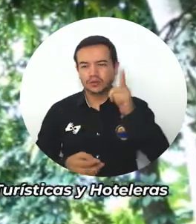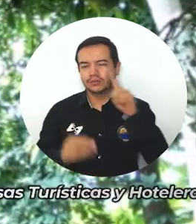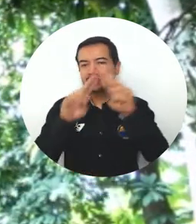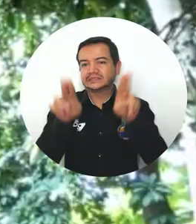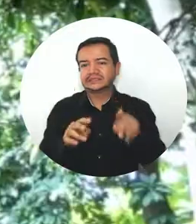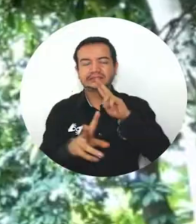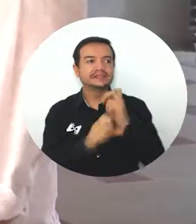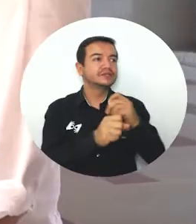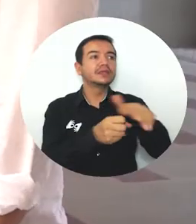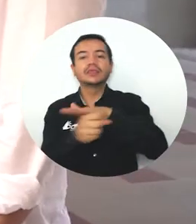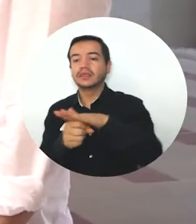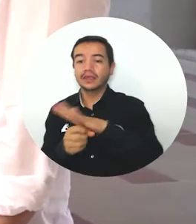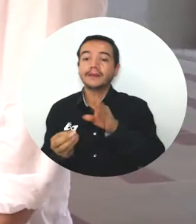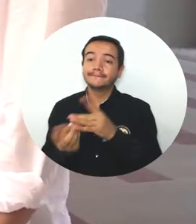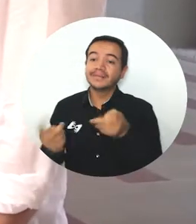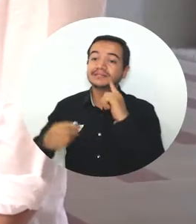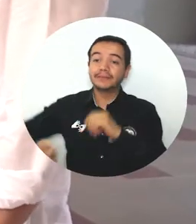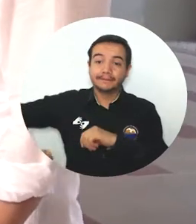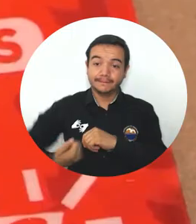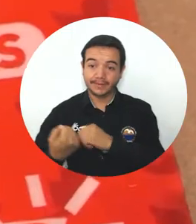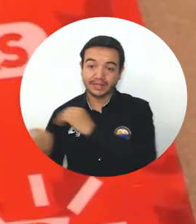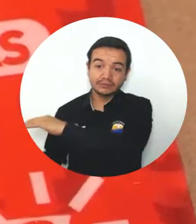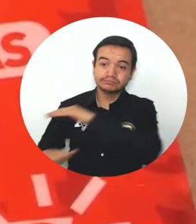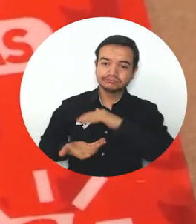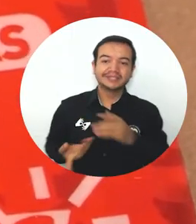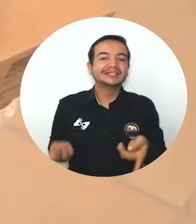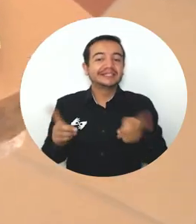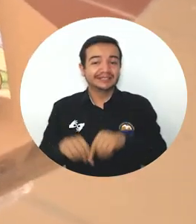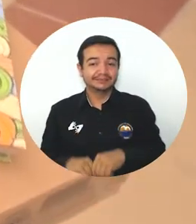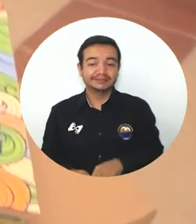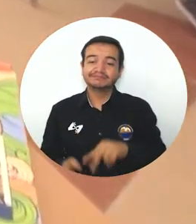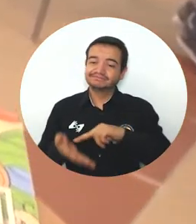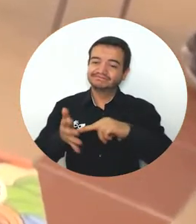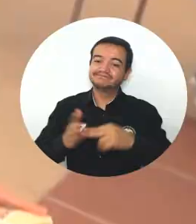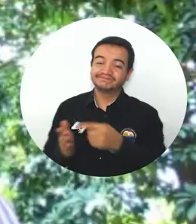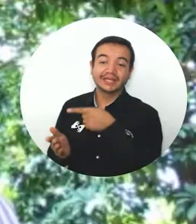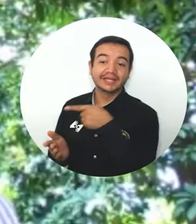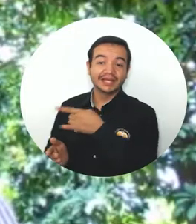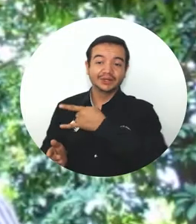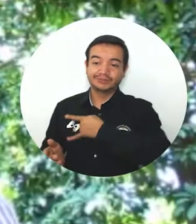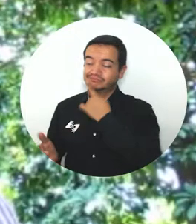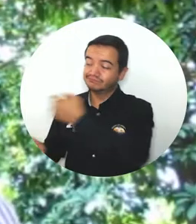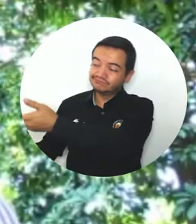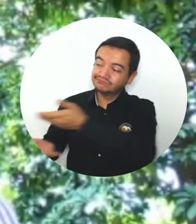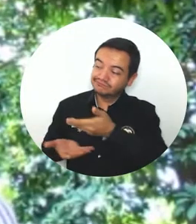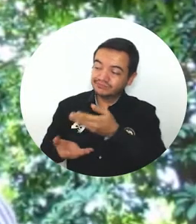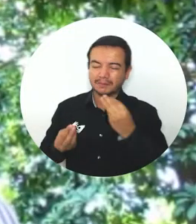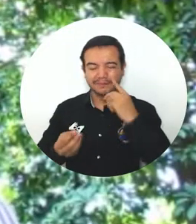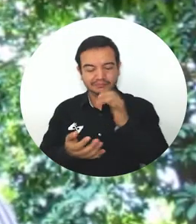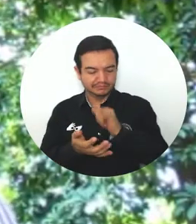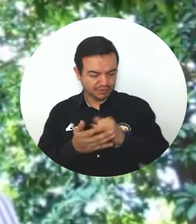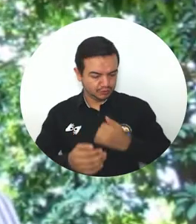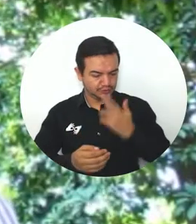estuvieron entregando en tiempo de pandemia. Puedo decir que la universidad me ayudó a poder continuar con esos compromisos académicos